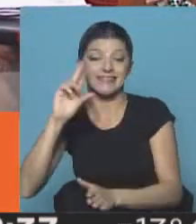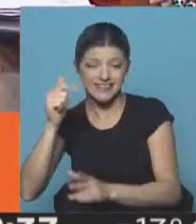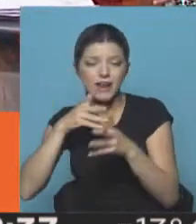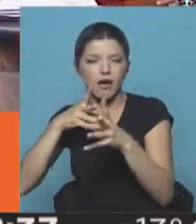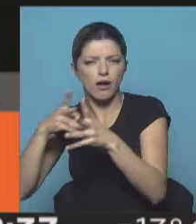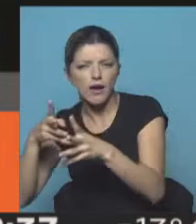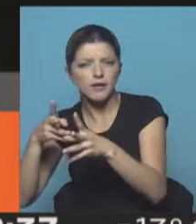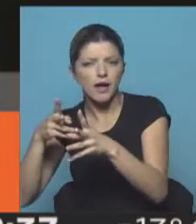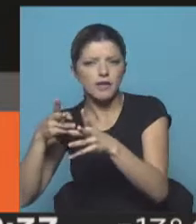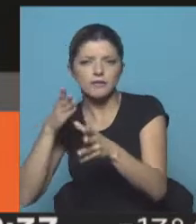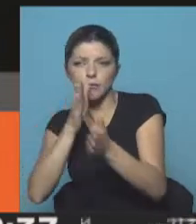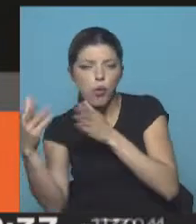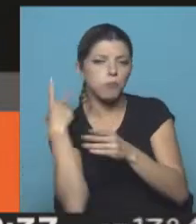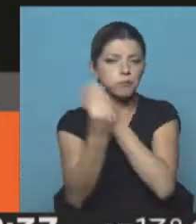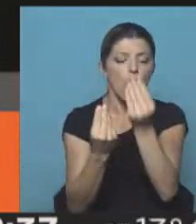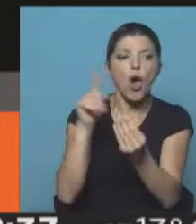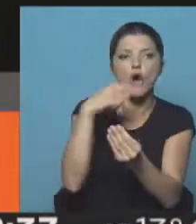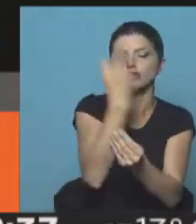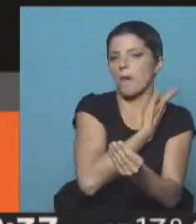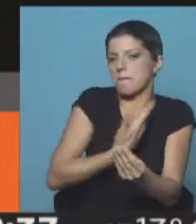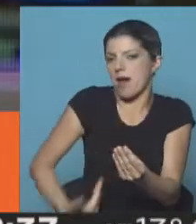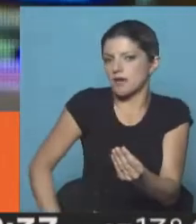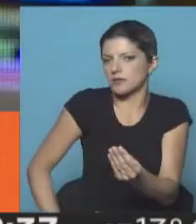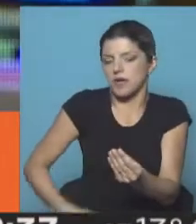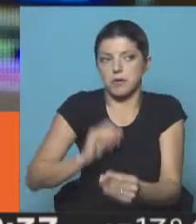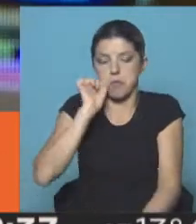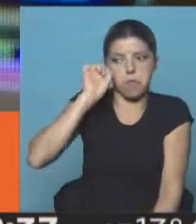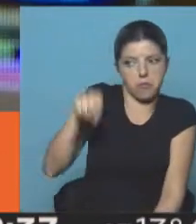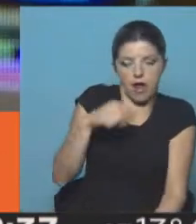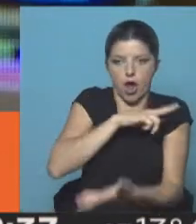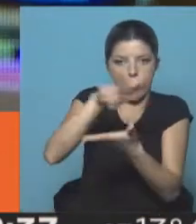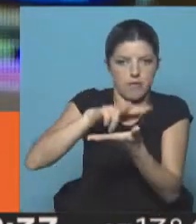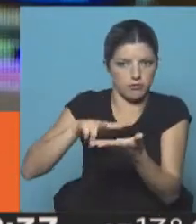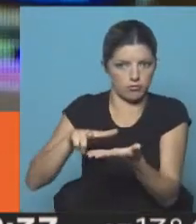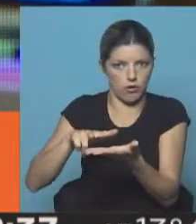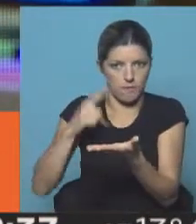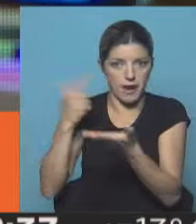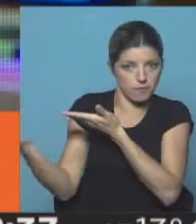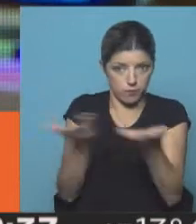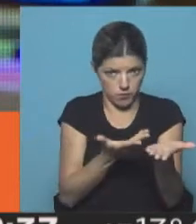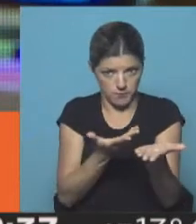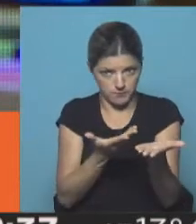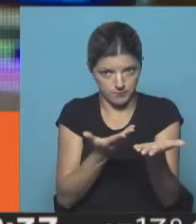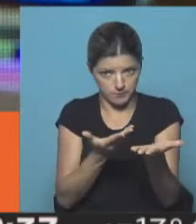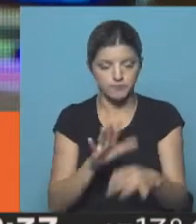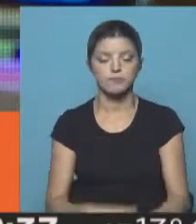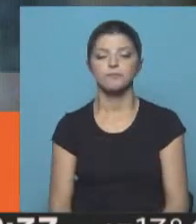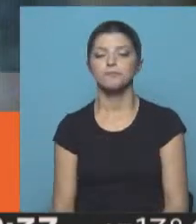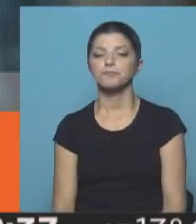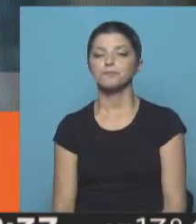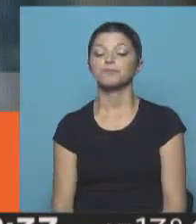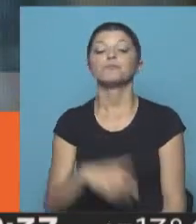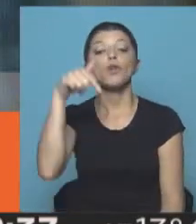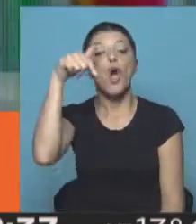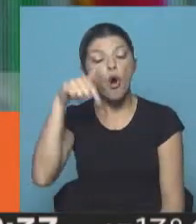aceptan acatar las responsabilidades que esta convención fijó, que definió a su vez lo que es un refugiado. Y hoy el